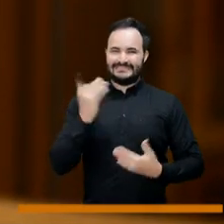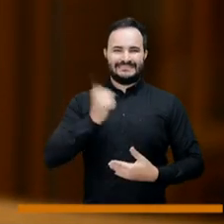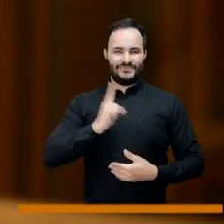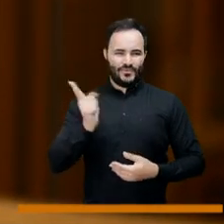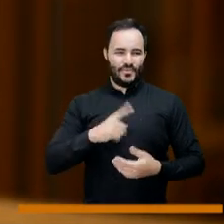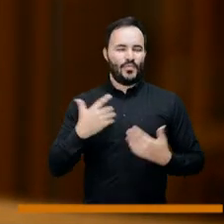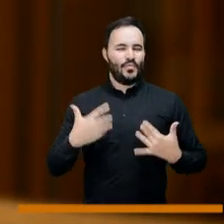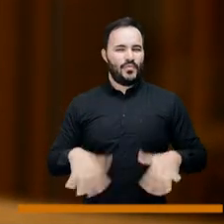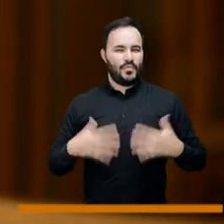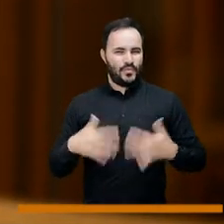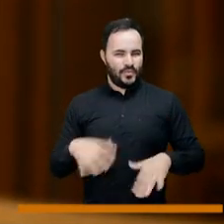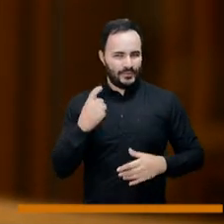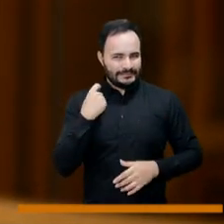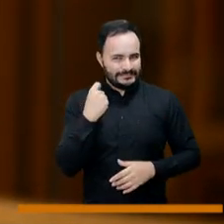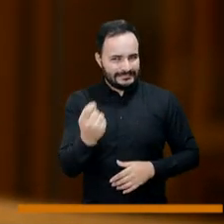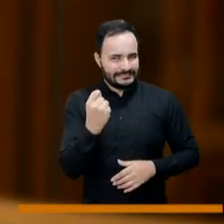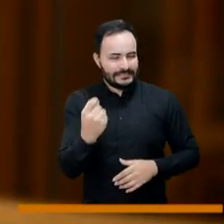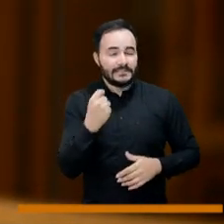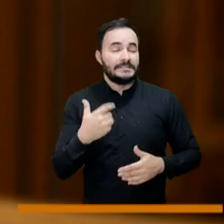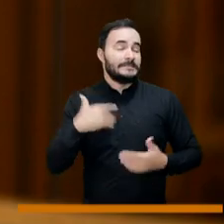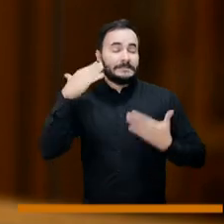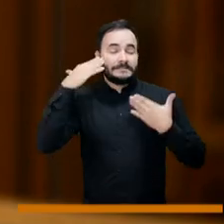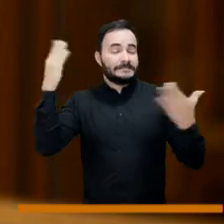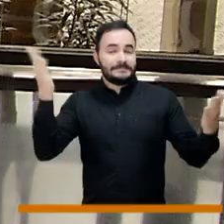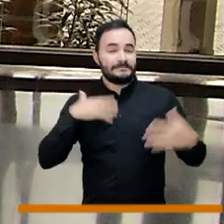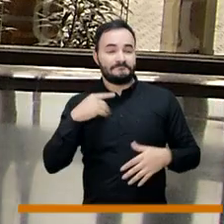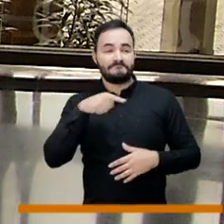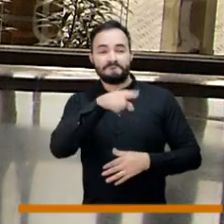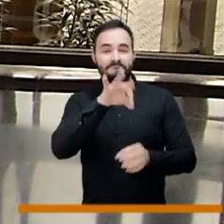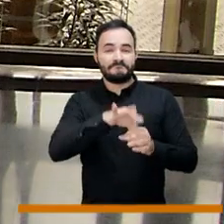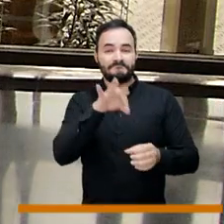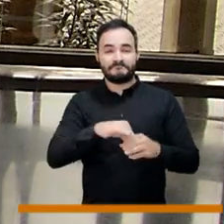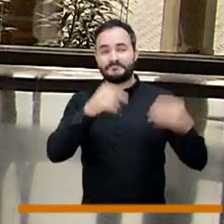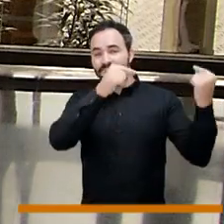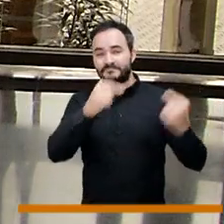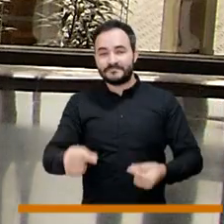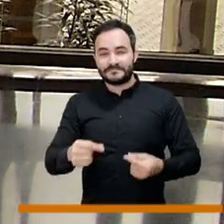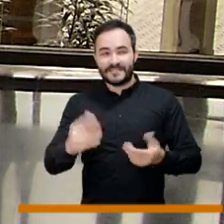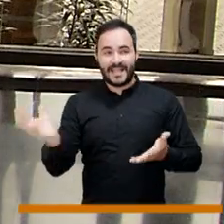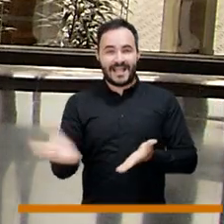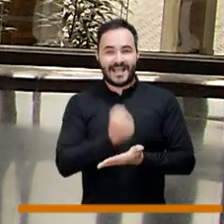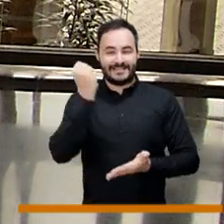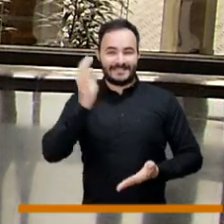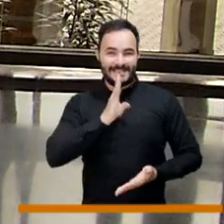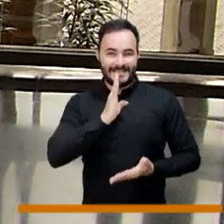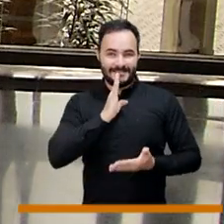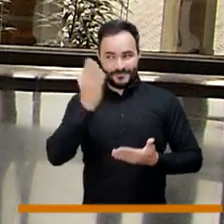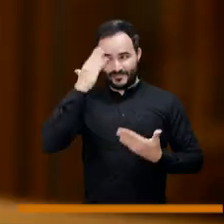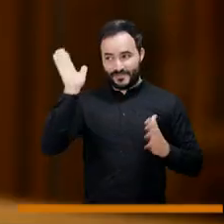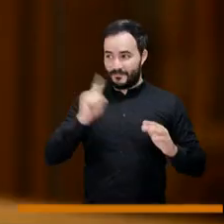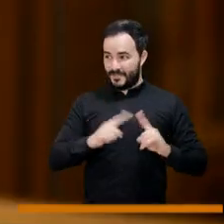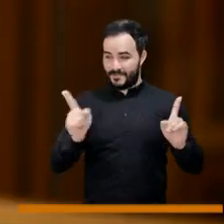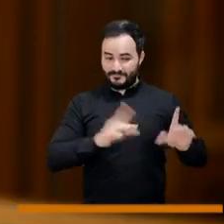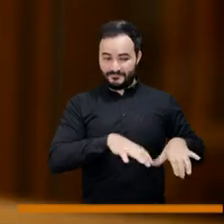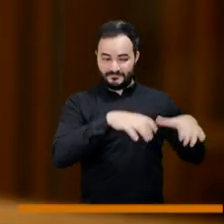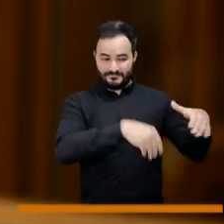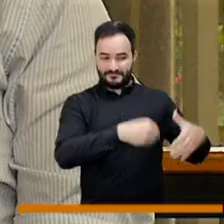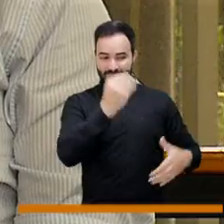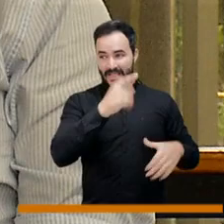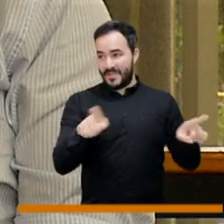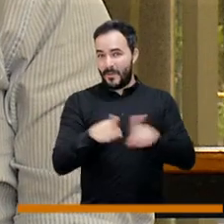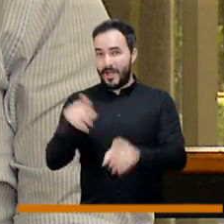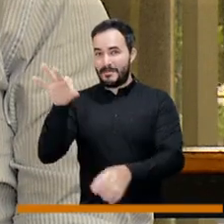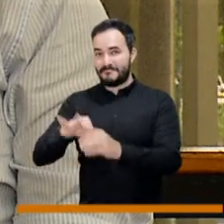país. No sabemos qué irá a pasar en las urnas, aquí tampoco sabemos qué hay, pero si quiere, abrimos la